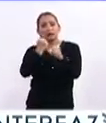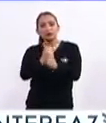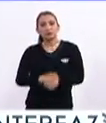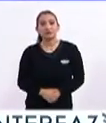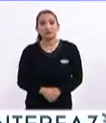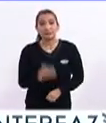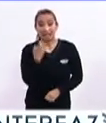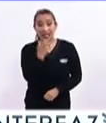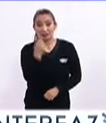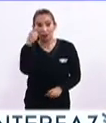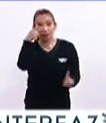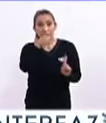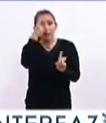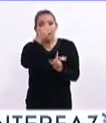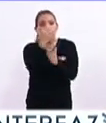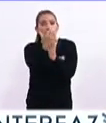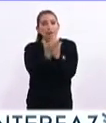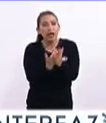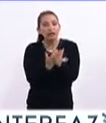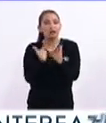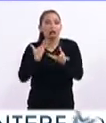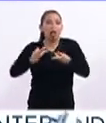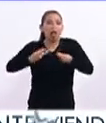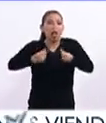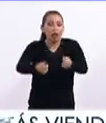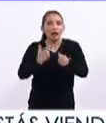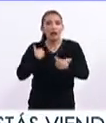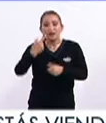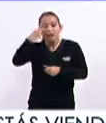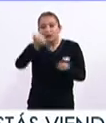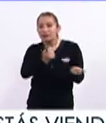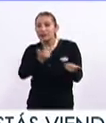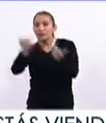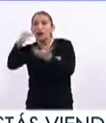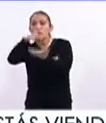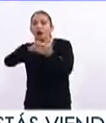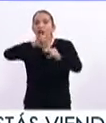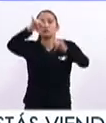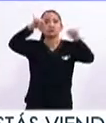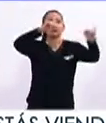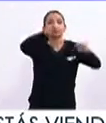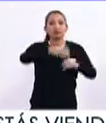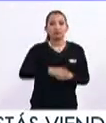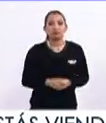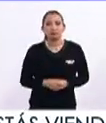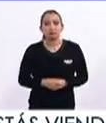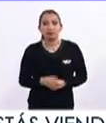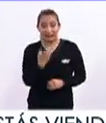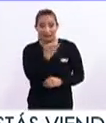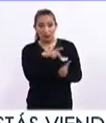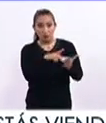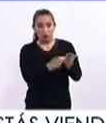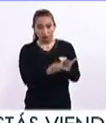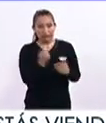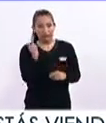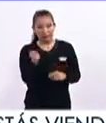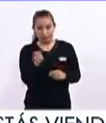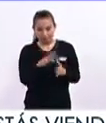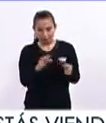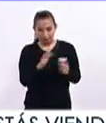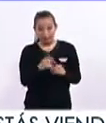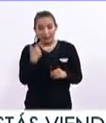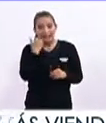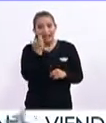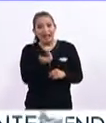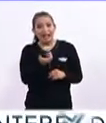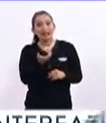años. Esto con el objetivo de disminuir costos y facilitar su traslado a regiones lejanas. El proyecto lo que consiste es en